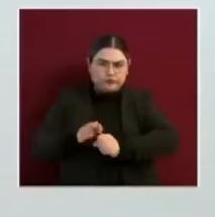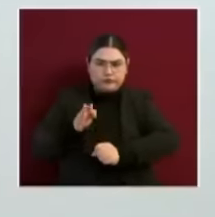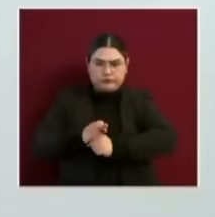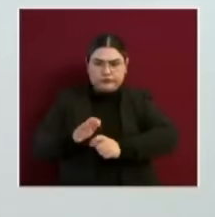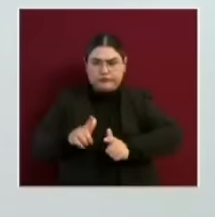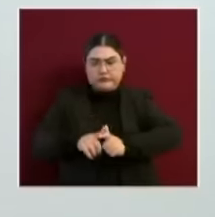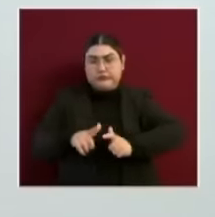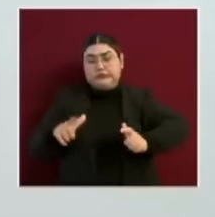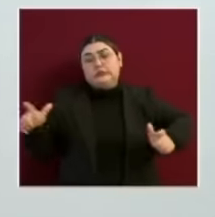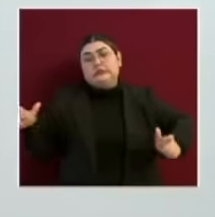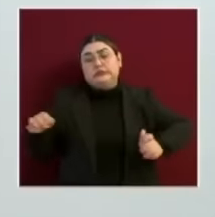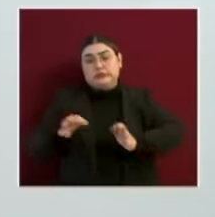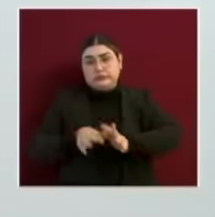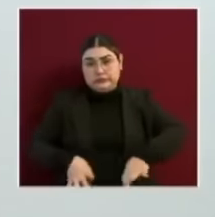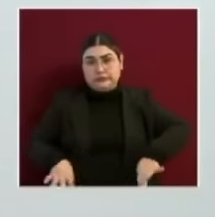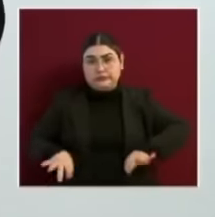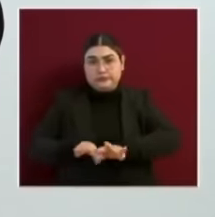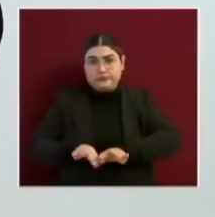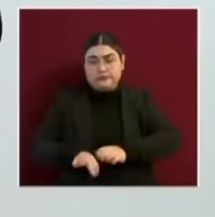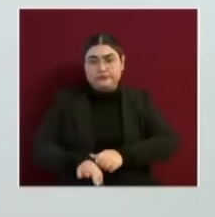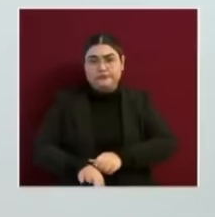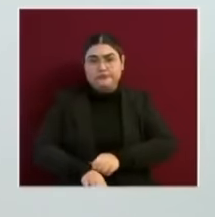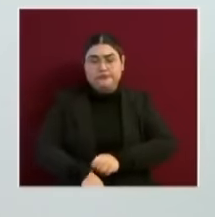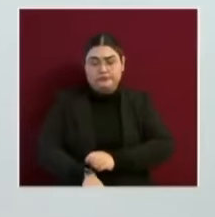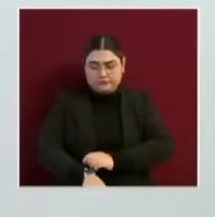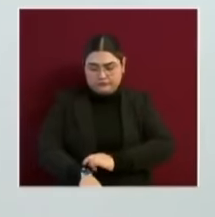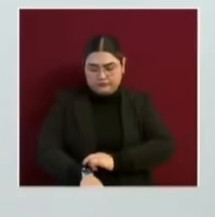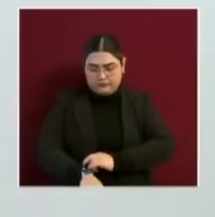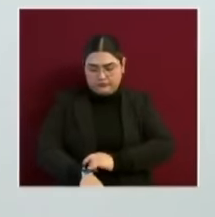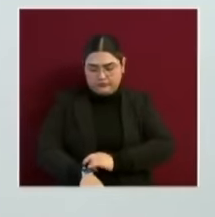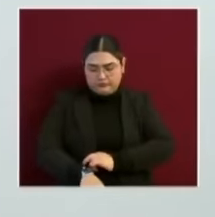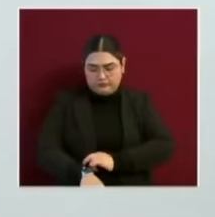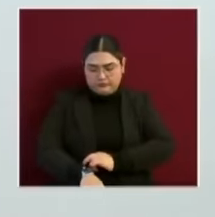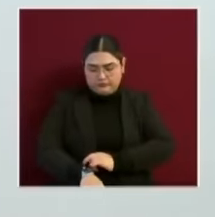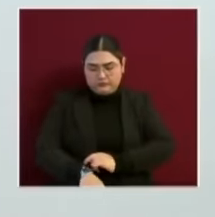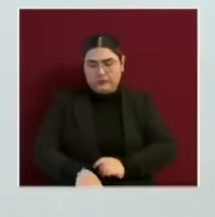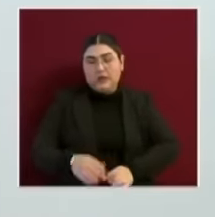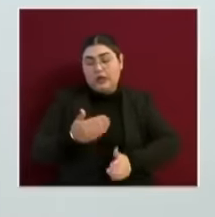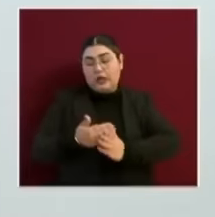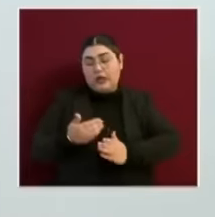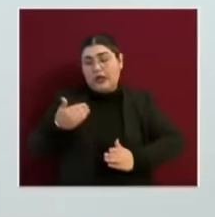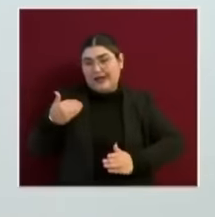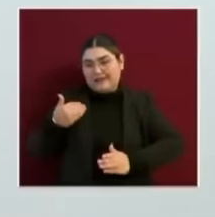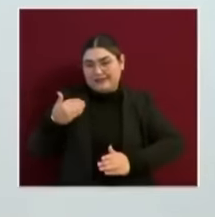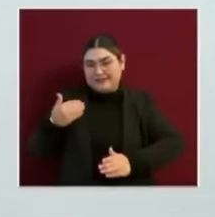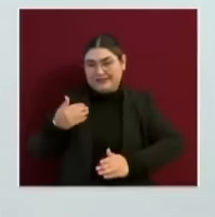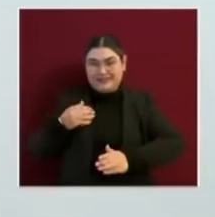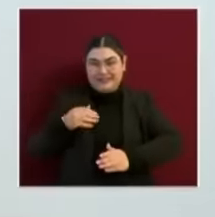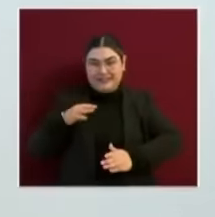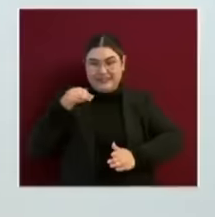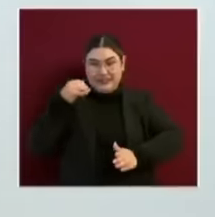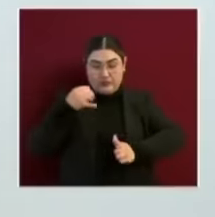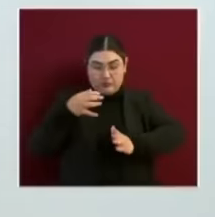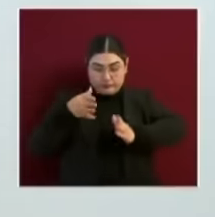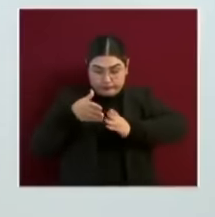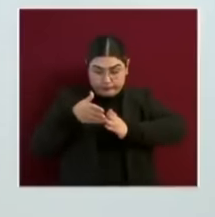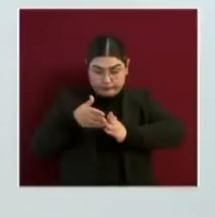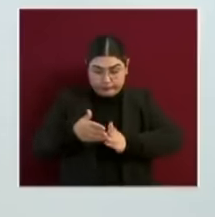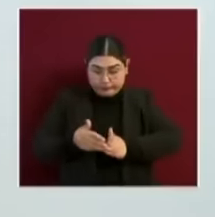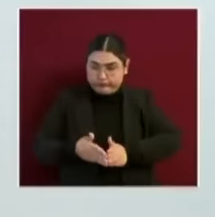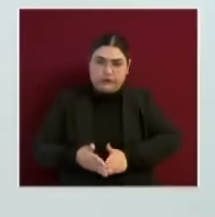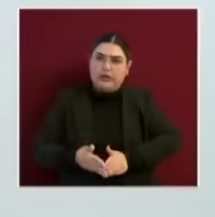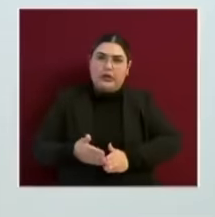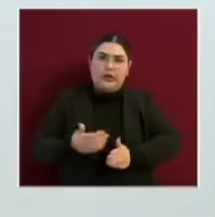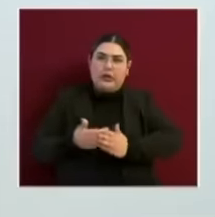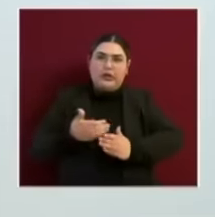Y antes, obviamente, de hundirse, se limpian